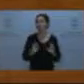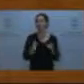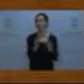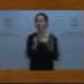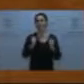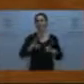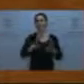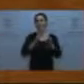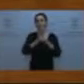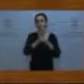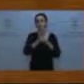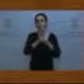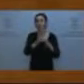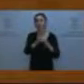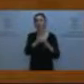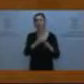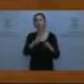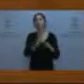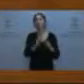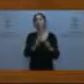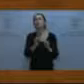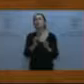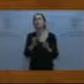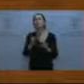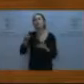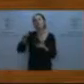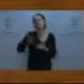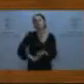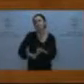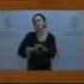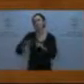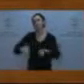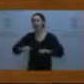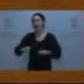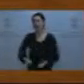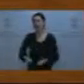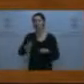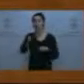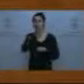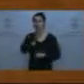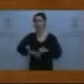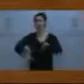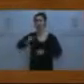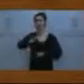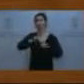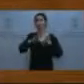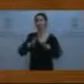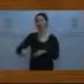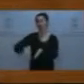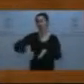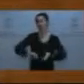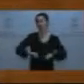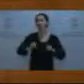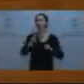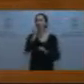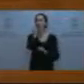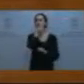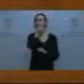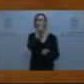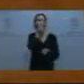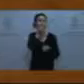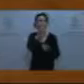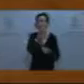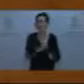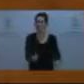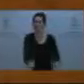nuestro grupo parlamentario con un matrimonio avilesino que también tenía problemas con una adopción y que, por motivos de confidencialidad, entenderá que no